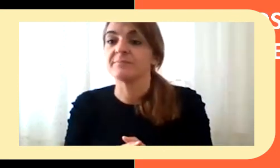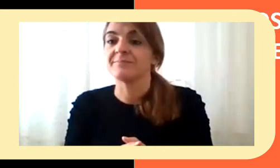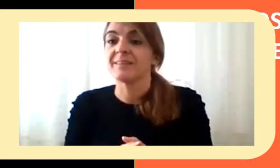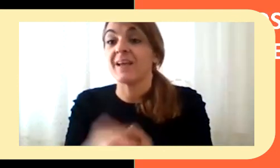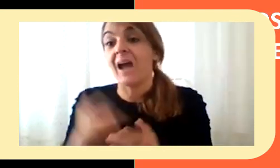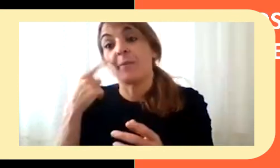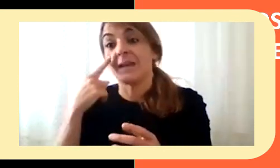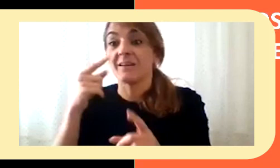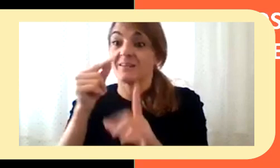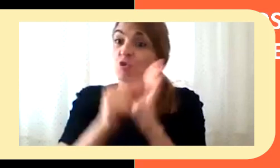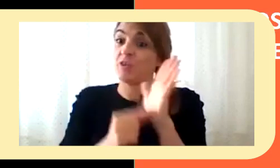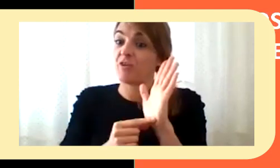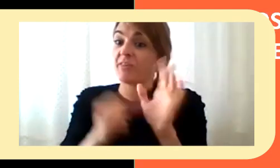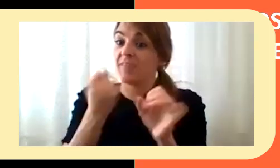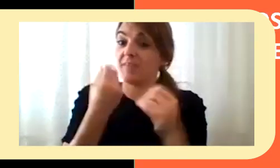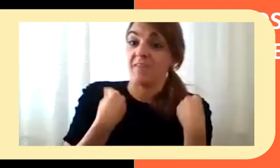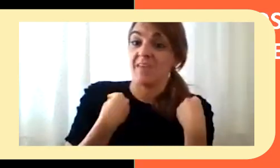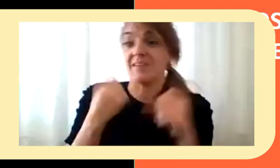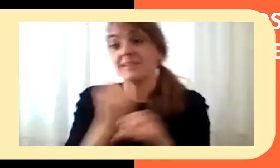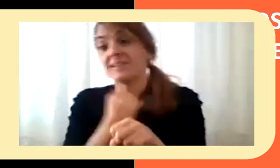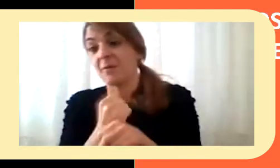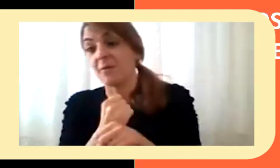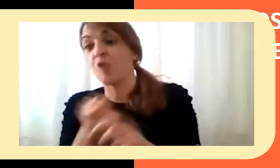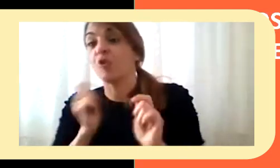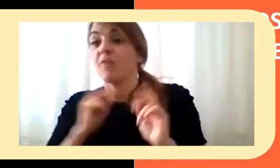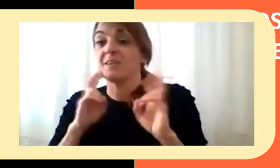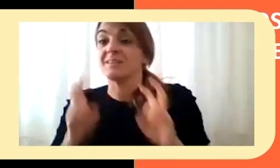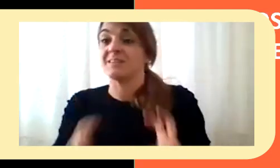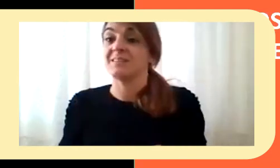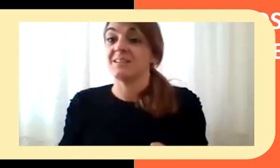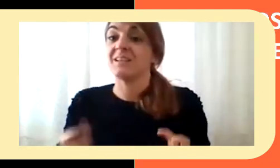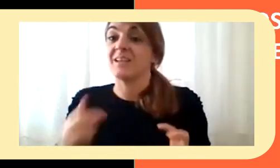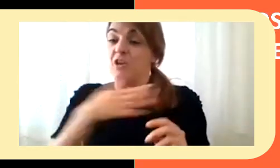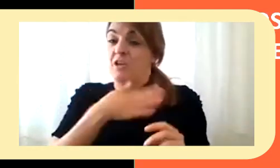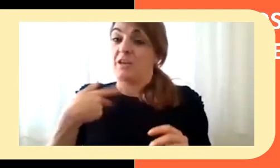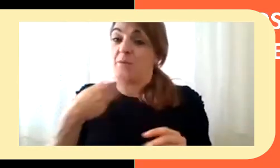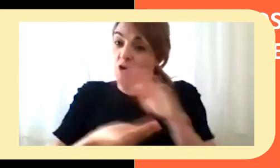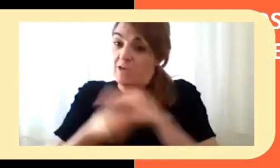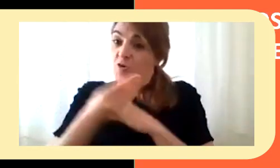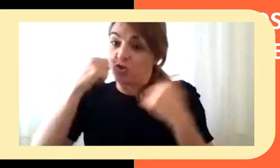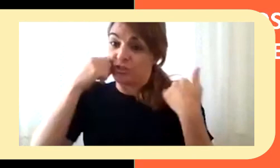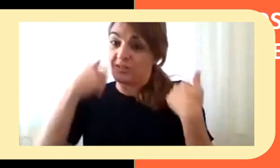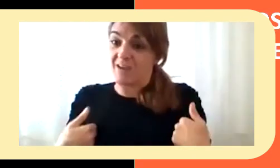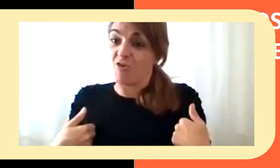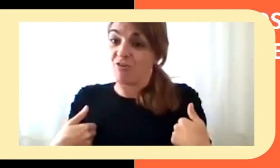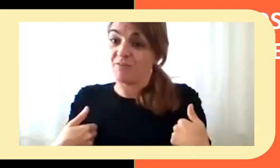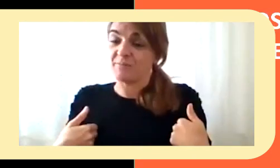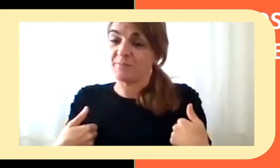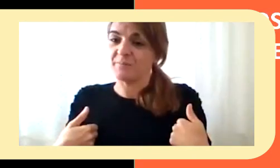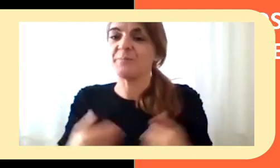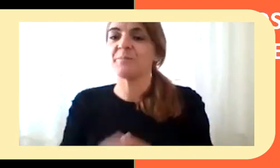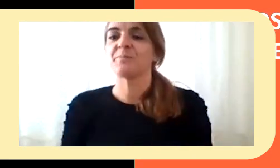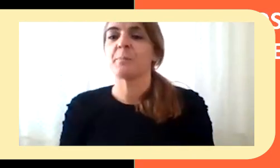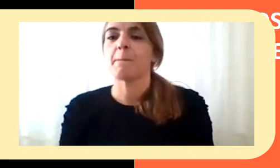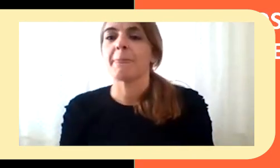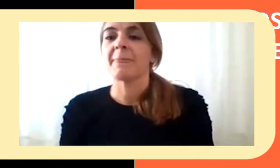eso es lo que nos estresa. Nosotros ya queremos tener hijos sanos y buenos. Y luego, una tendencia endocrina es